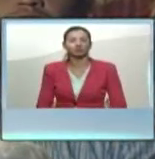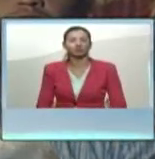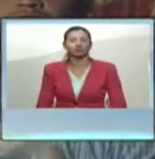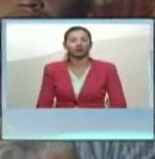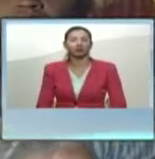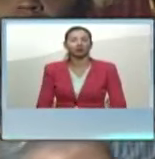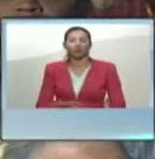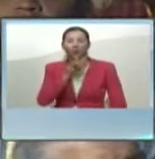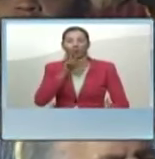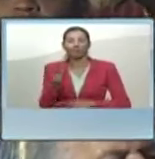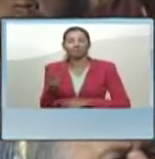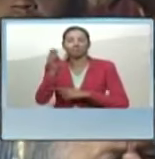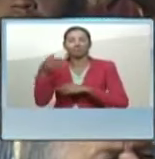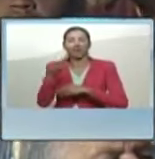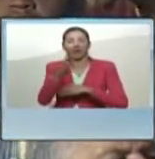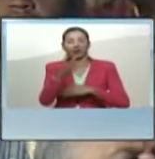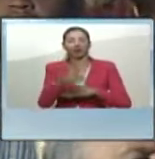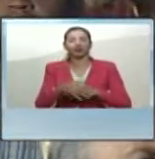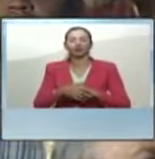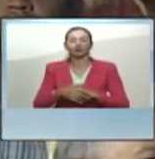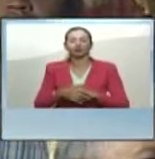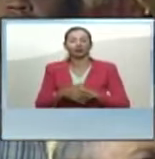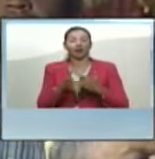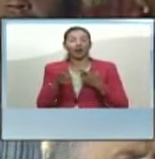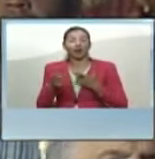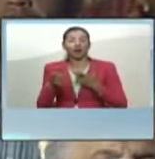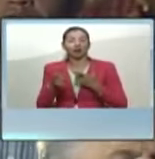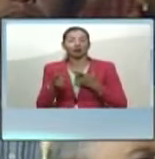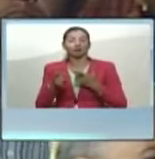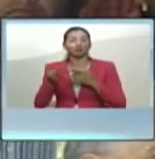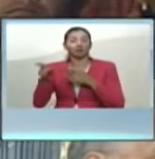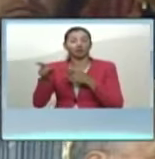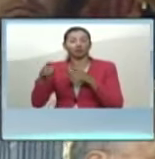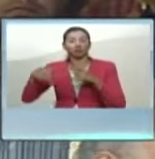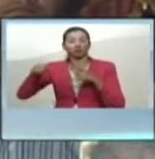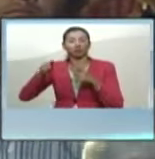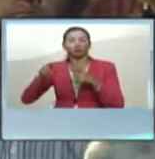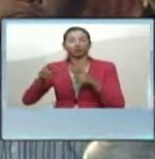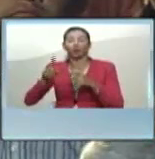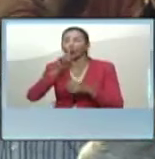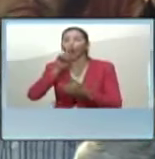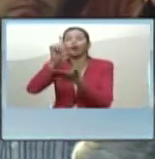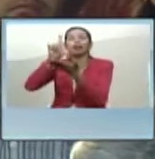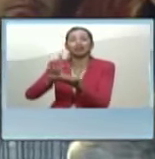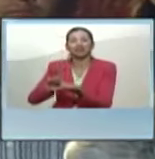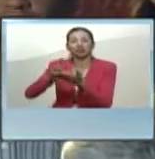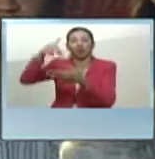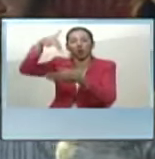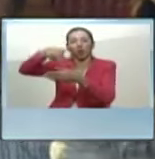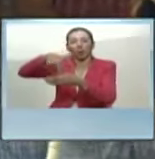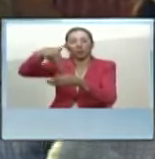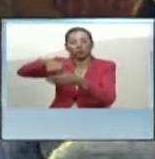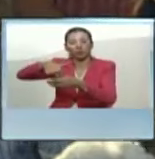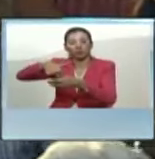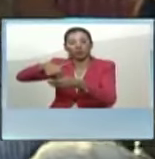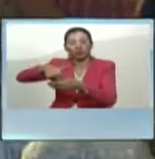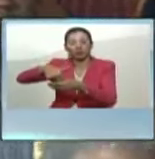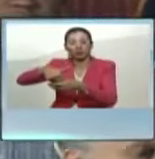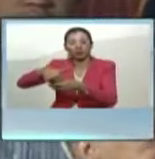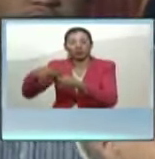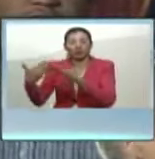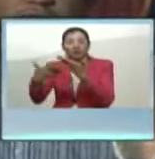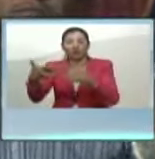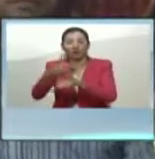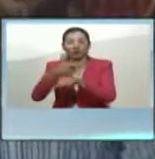pesca que son los cerqueros, que son los industriales. Hay un tema que ellos, por cada litro de combustible que le va a suministrar al gobierno venezolano,